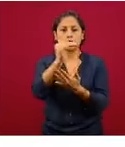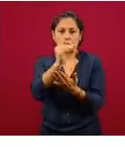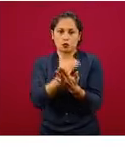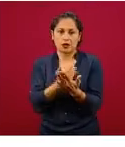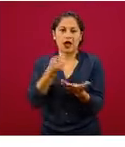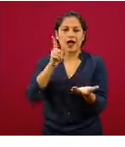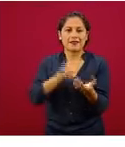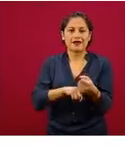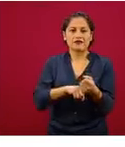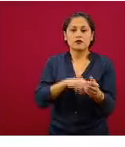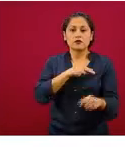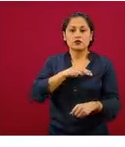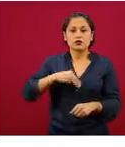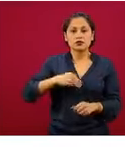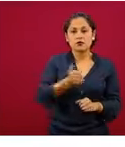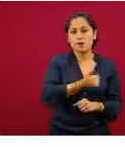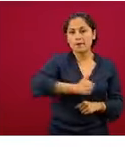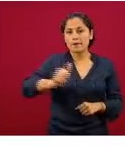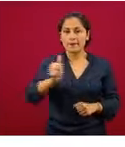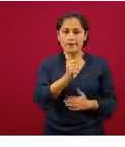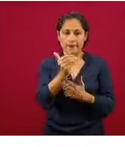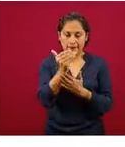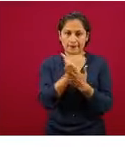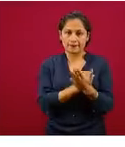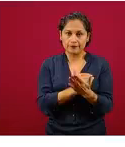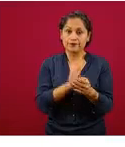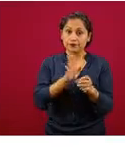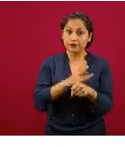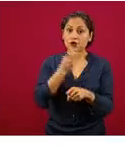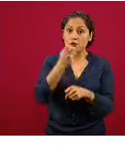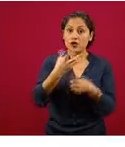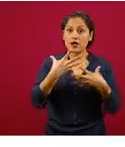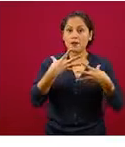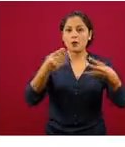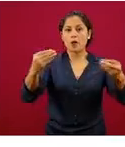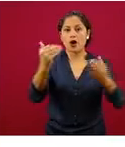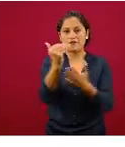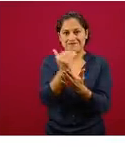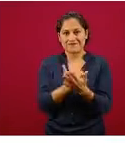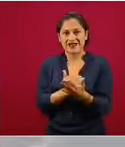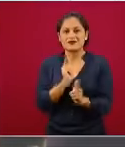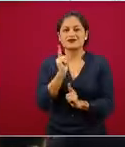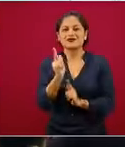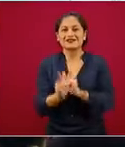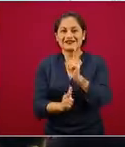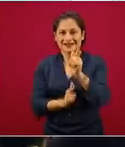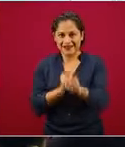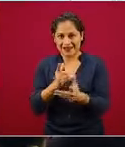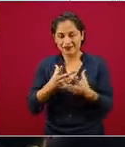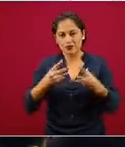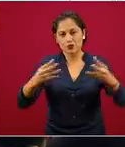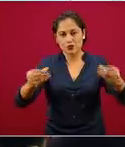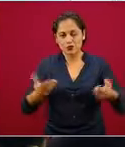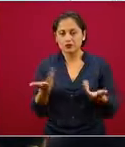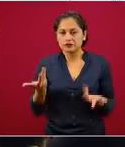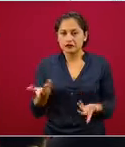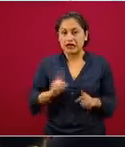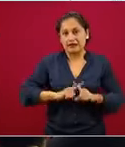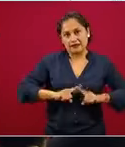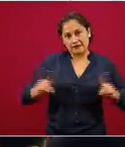intermunicipal, y eso ha permitido que no haya una propagación tan rápida, comparado con centros urbanos